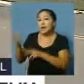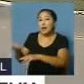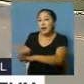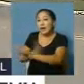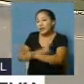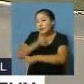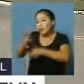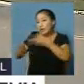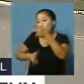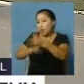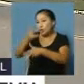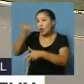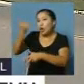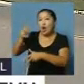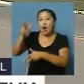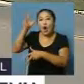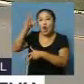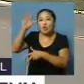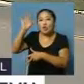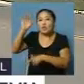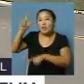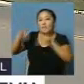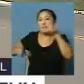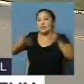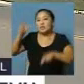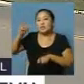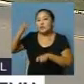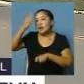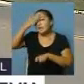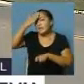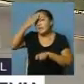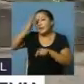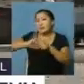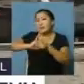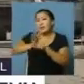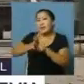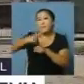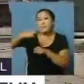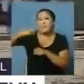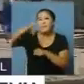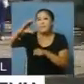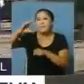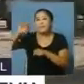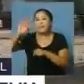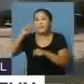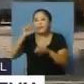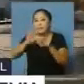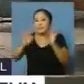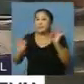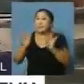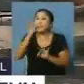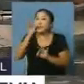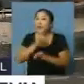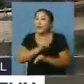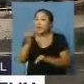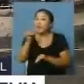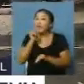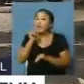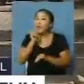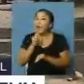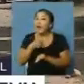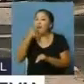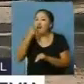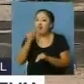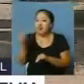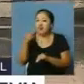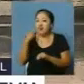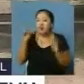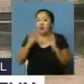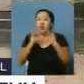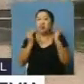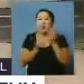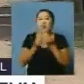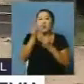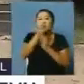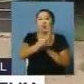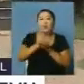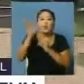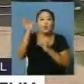decía anteriormente, hubo 80 casos confirmados con PCR en Aguas Calientes y un total